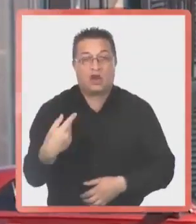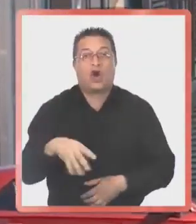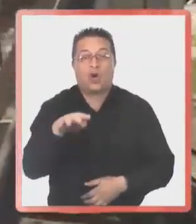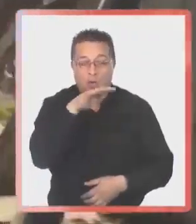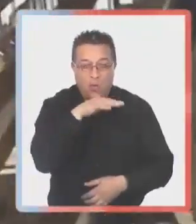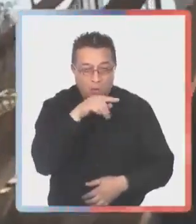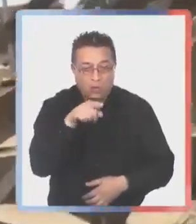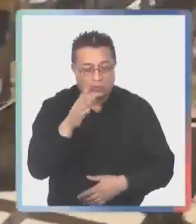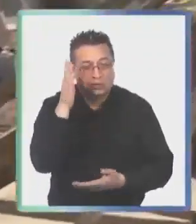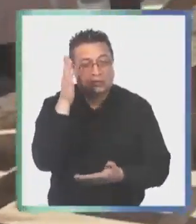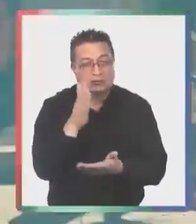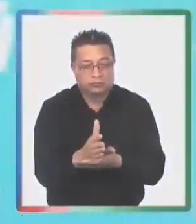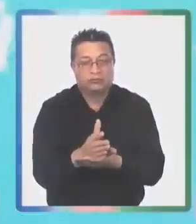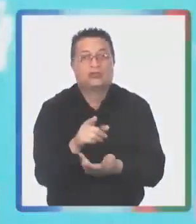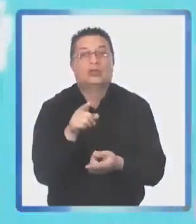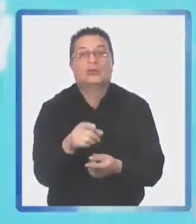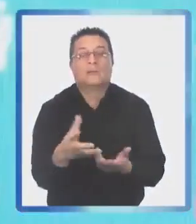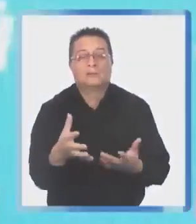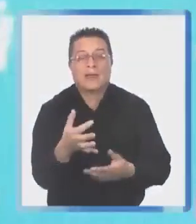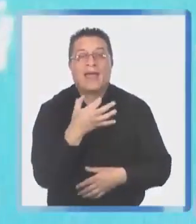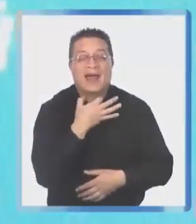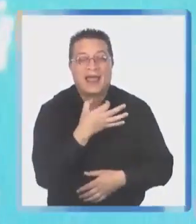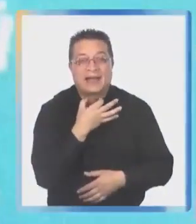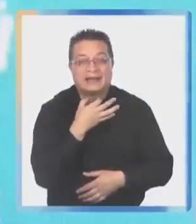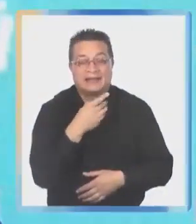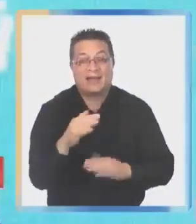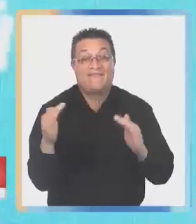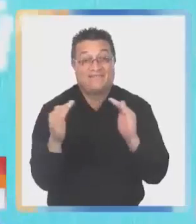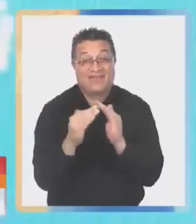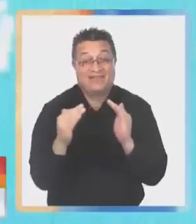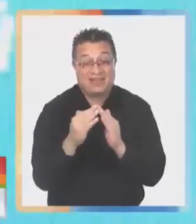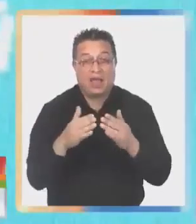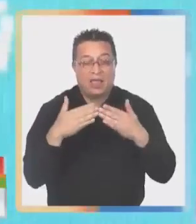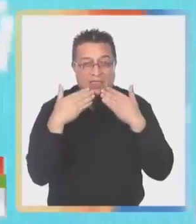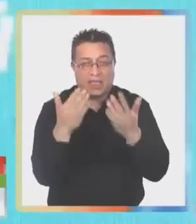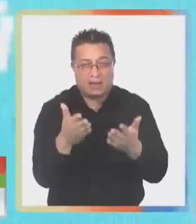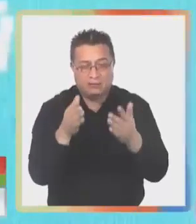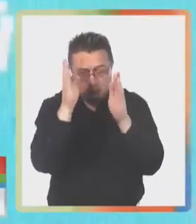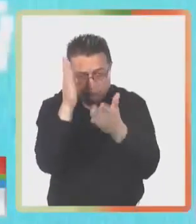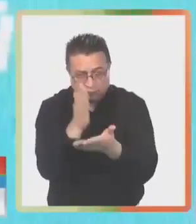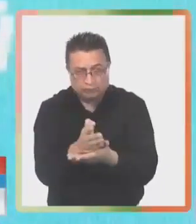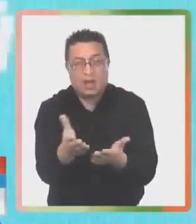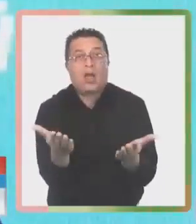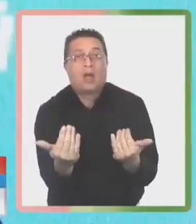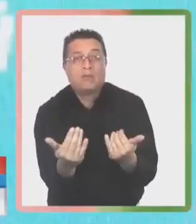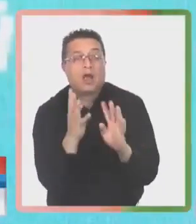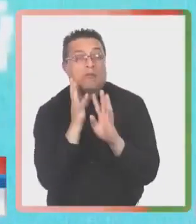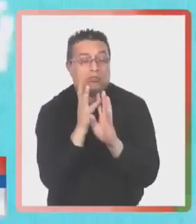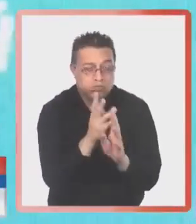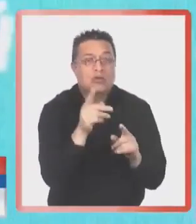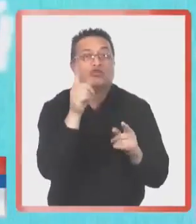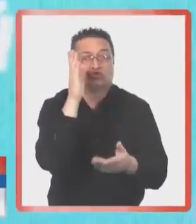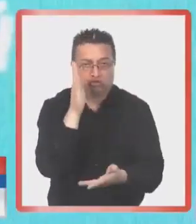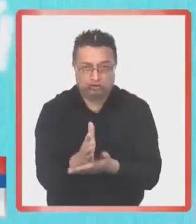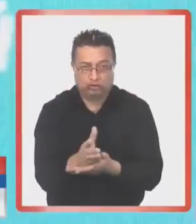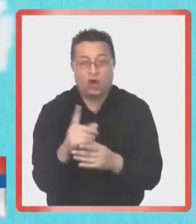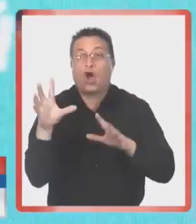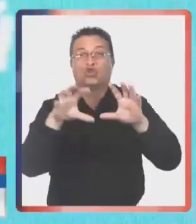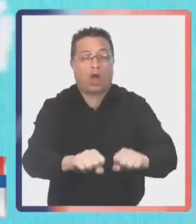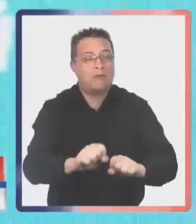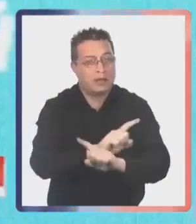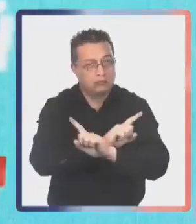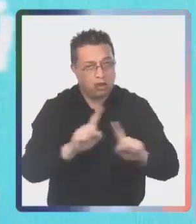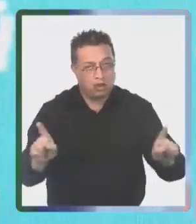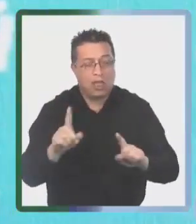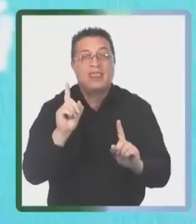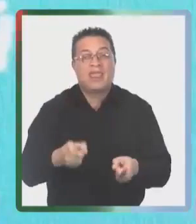a utilizar cuando corresponda a la fuerza pública para garantizar que las viviendas se entreguen a quien corresponde y a quienes han esperado y han hecho la fila.